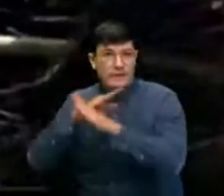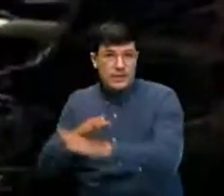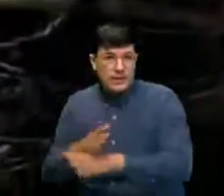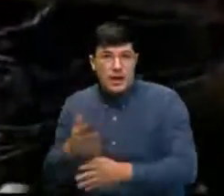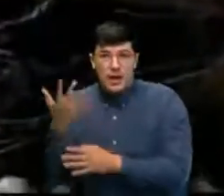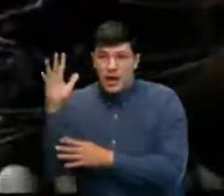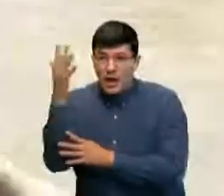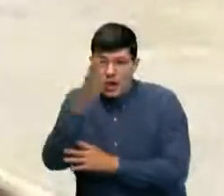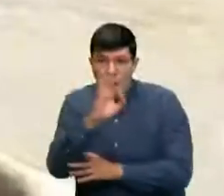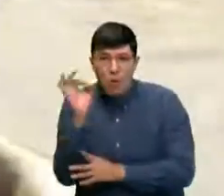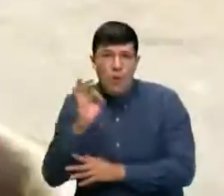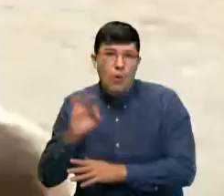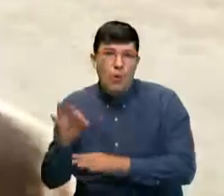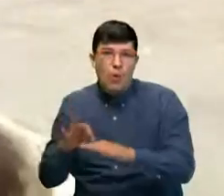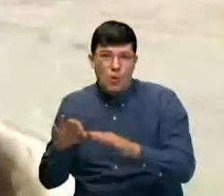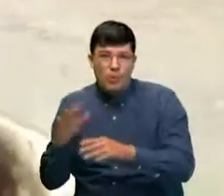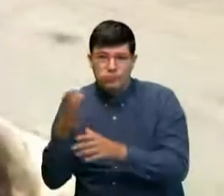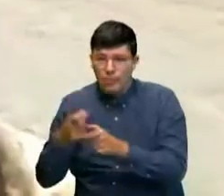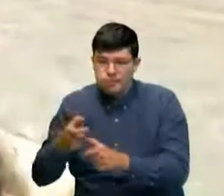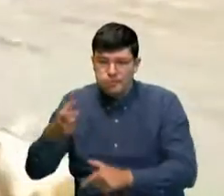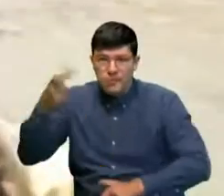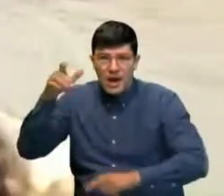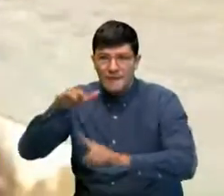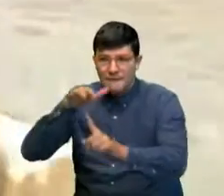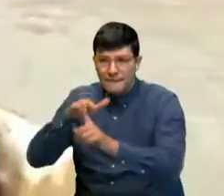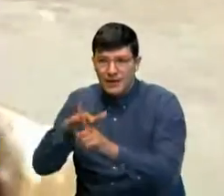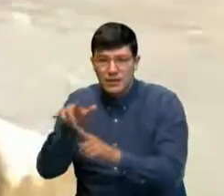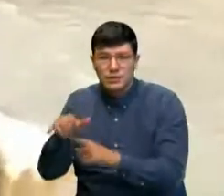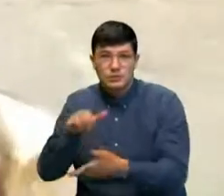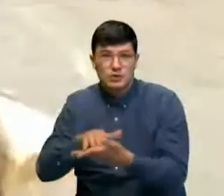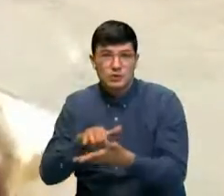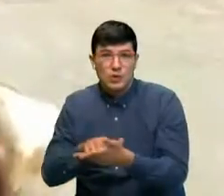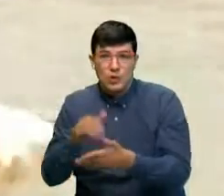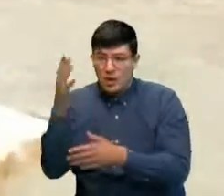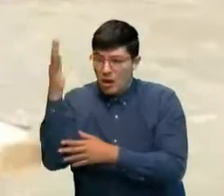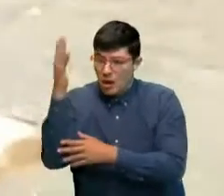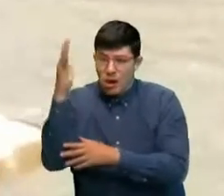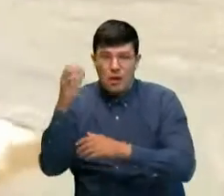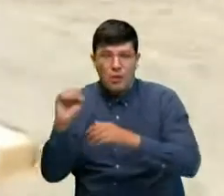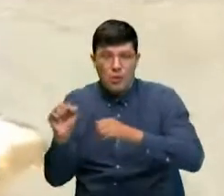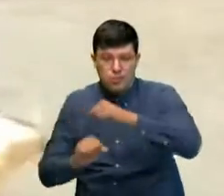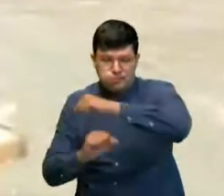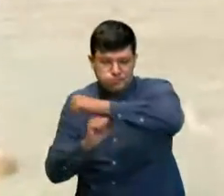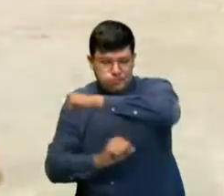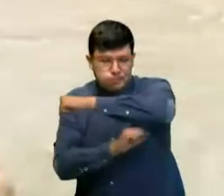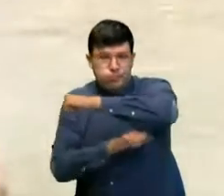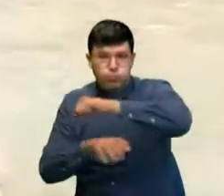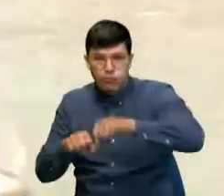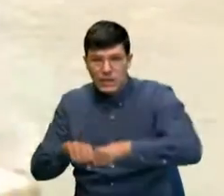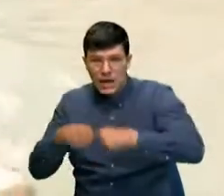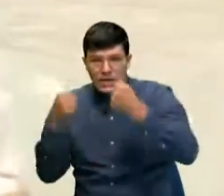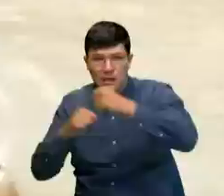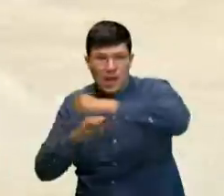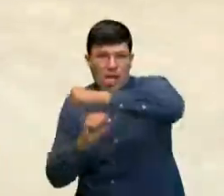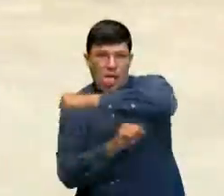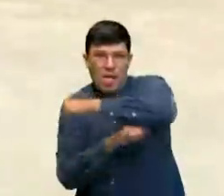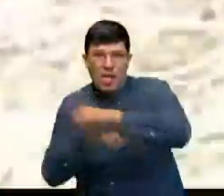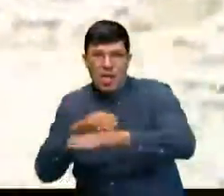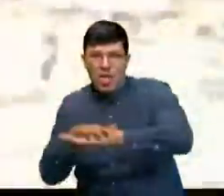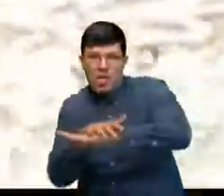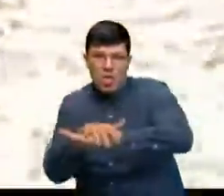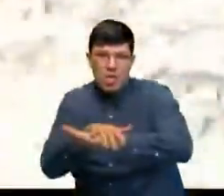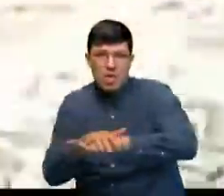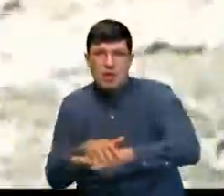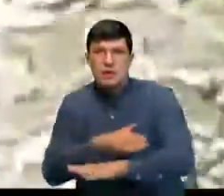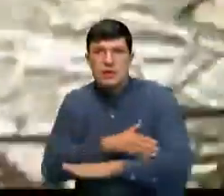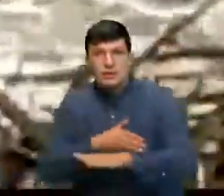afecte la parte media del afluente lo cual va a socavar los costados del río y por ende socavar los estribos del río